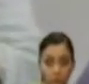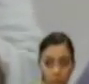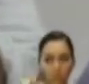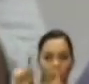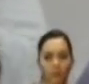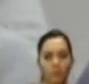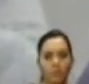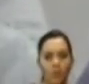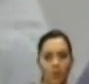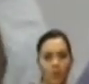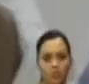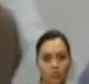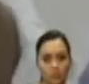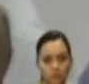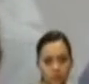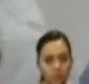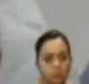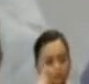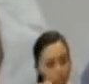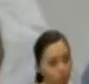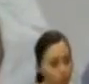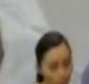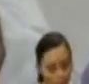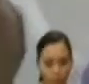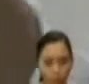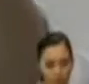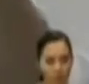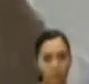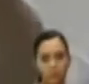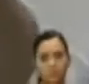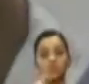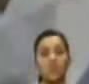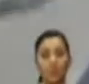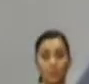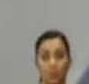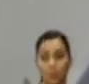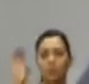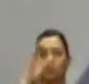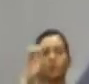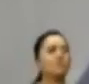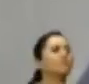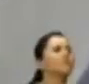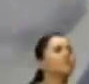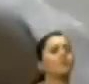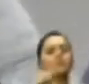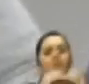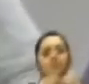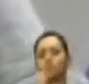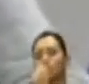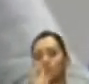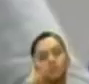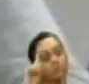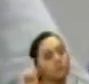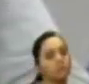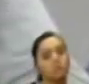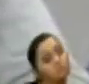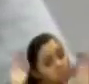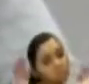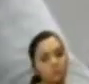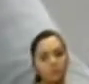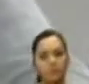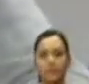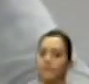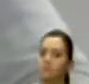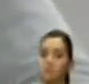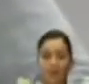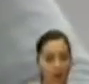de qué tener que comer, crudamente hablando. Antes nuestros deportistas entrenan y andan a ver cómo te las arreglas, ¿no? Ahora